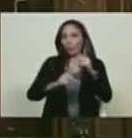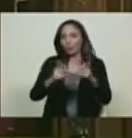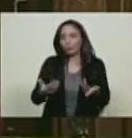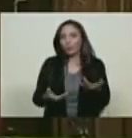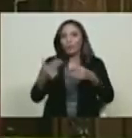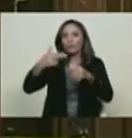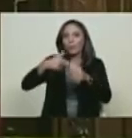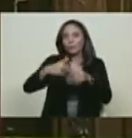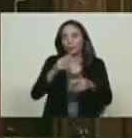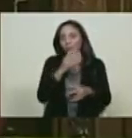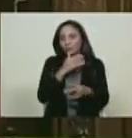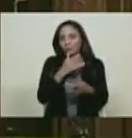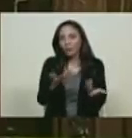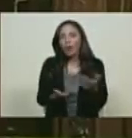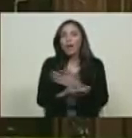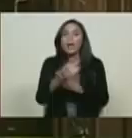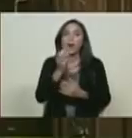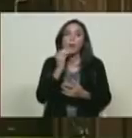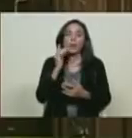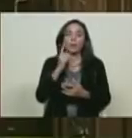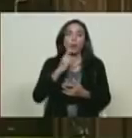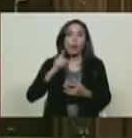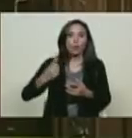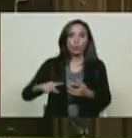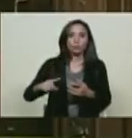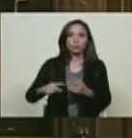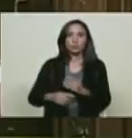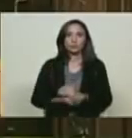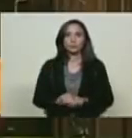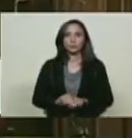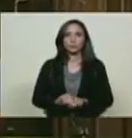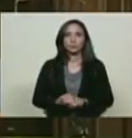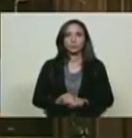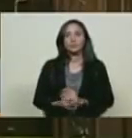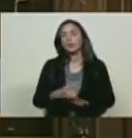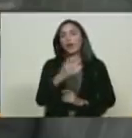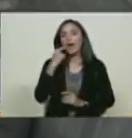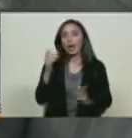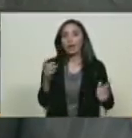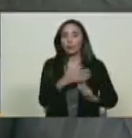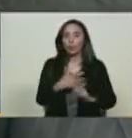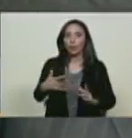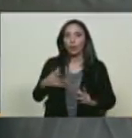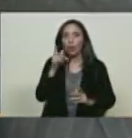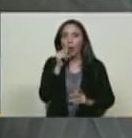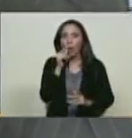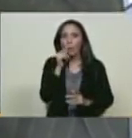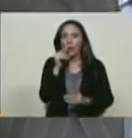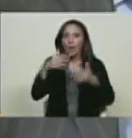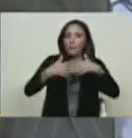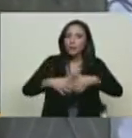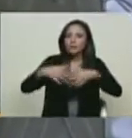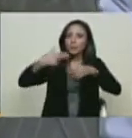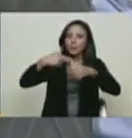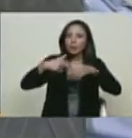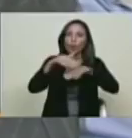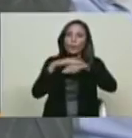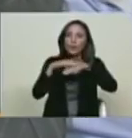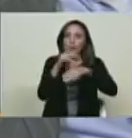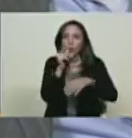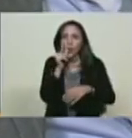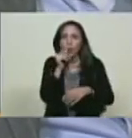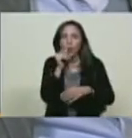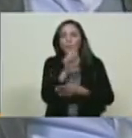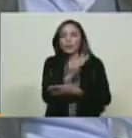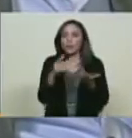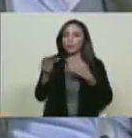Rusia. Yo quisiera que el ministro, en calientico, recién llegado a Venezuela de este